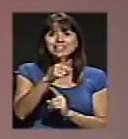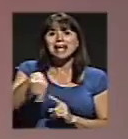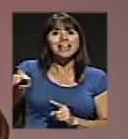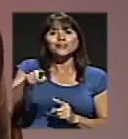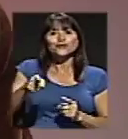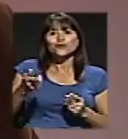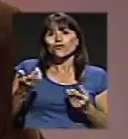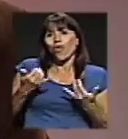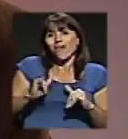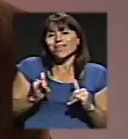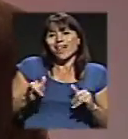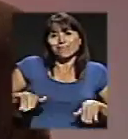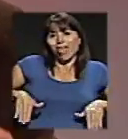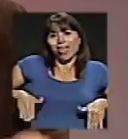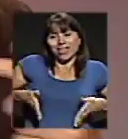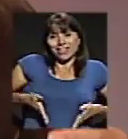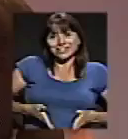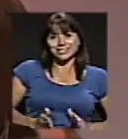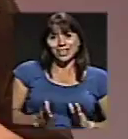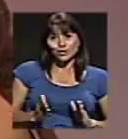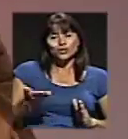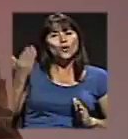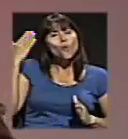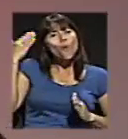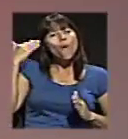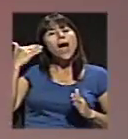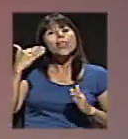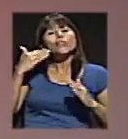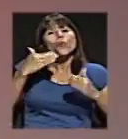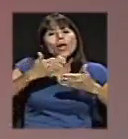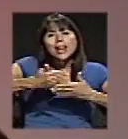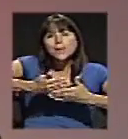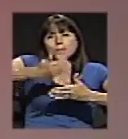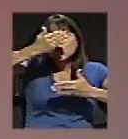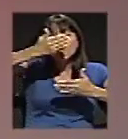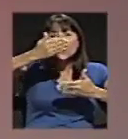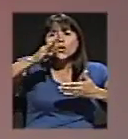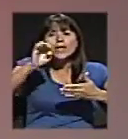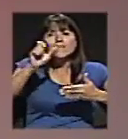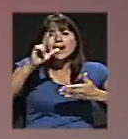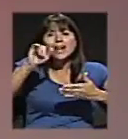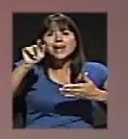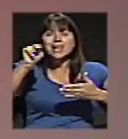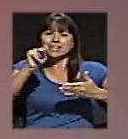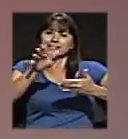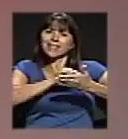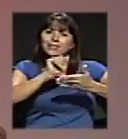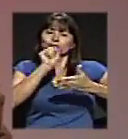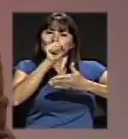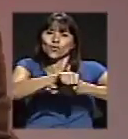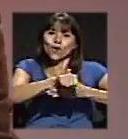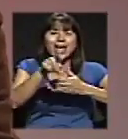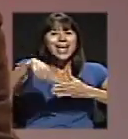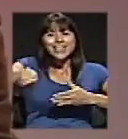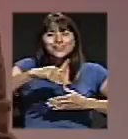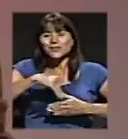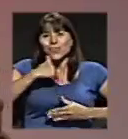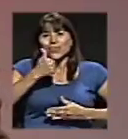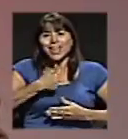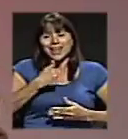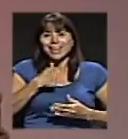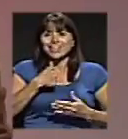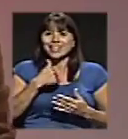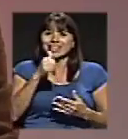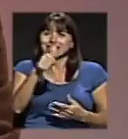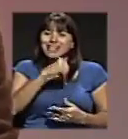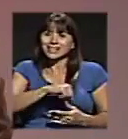Berlín y que no reproduce esos prejuicios o esas actitudes a veces demasiado cuadradas del pasado, y que entiende